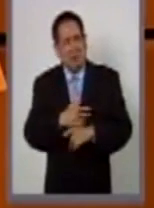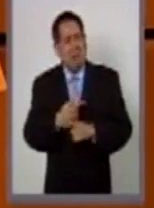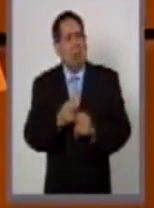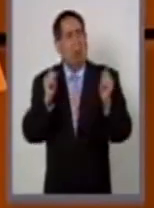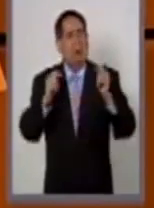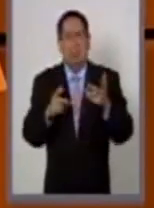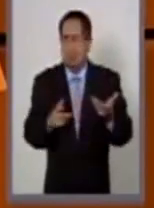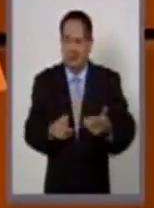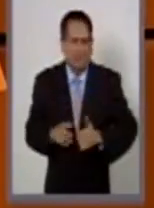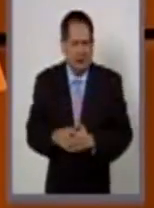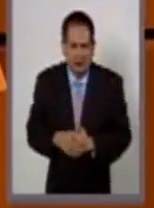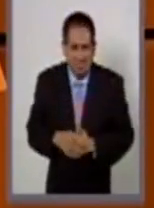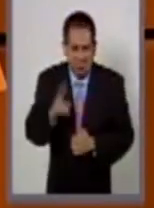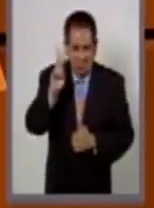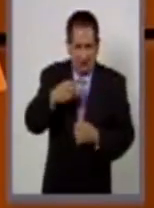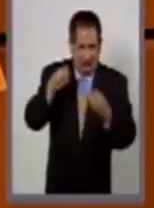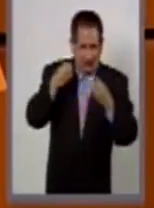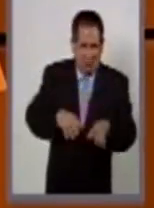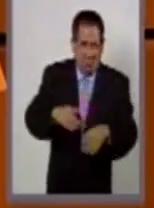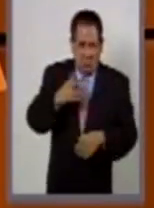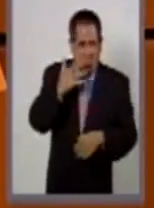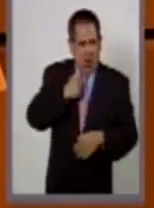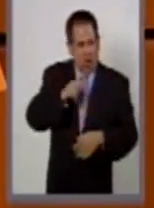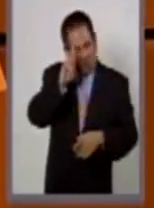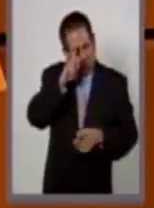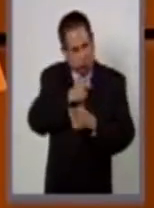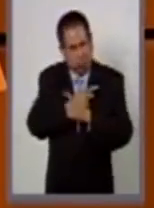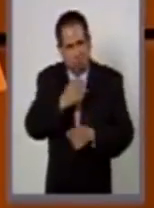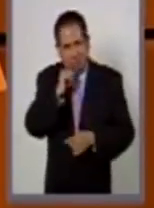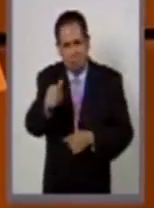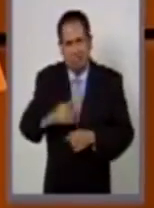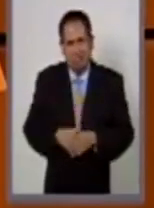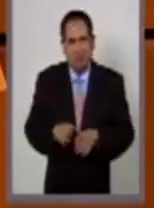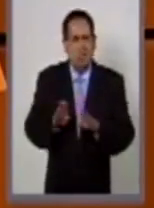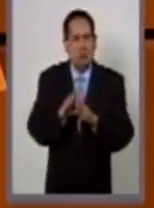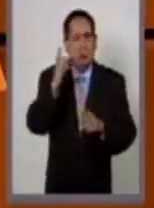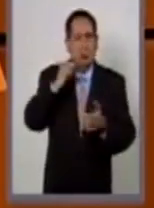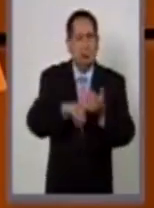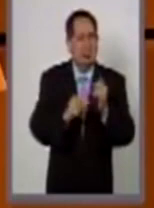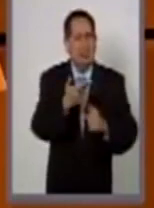ya a la pérdida de pudor, como fue el despido